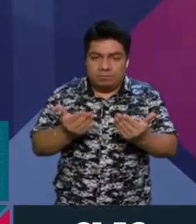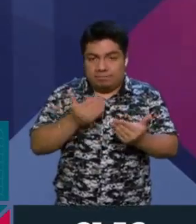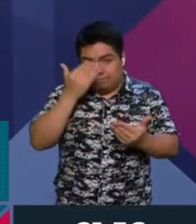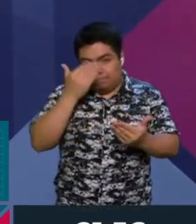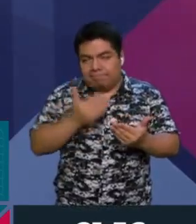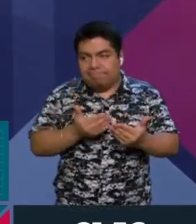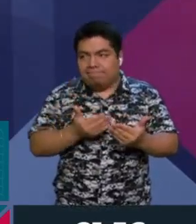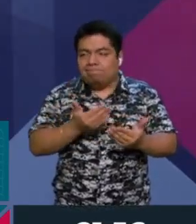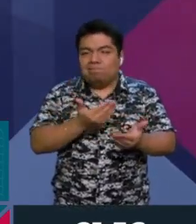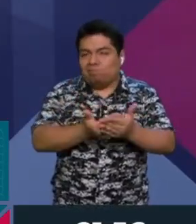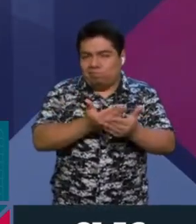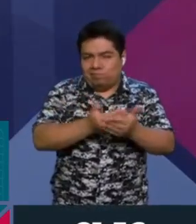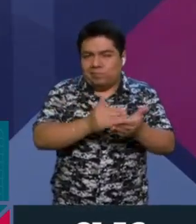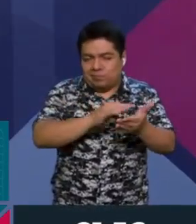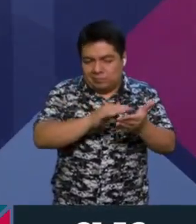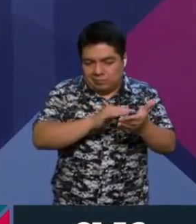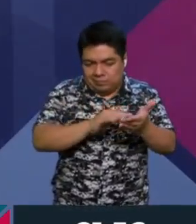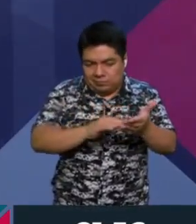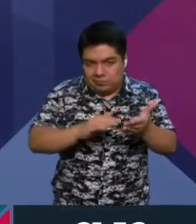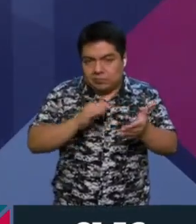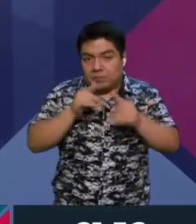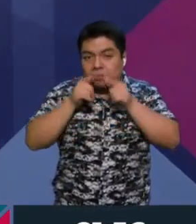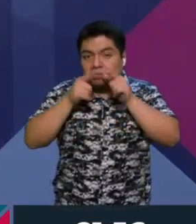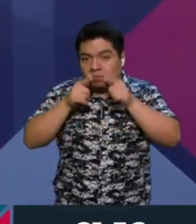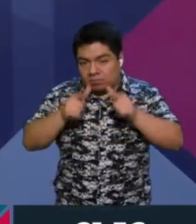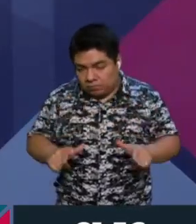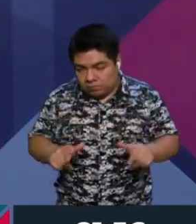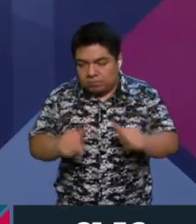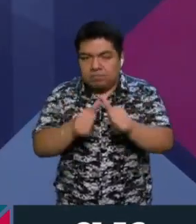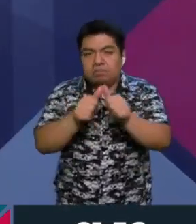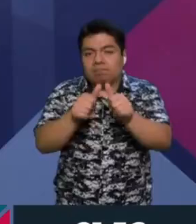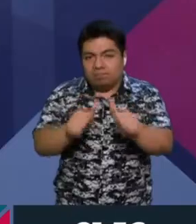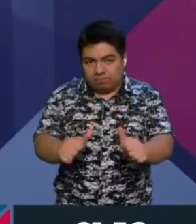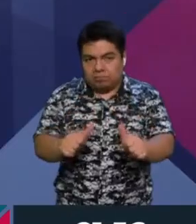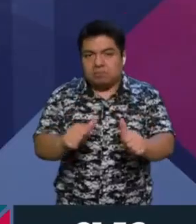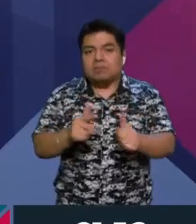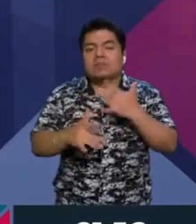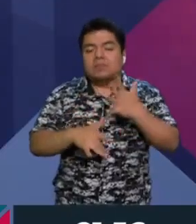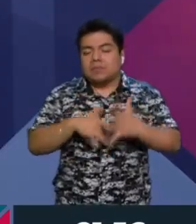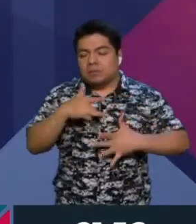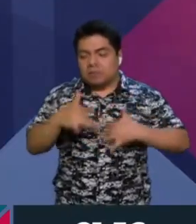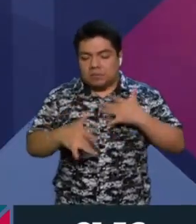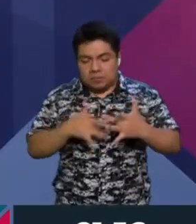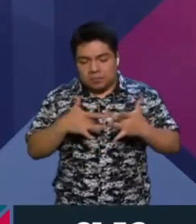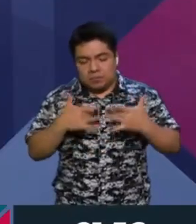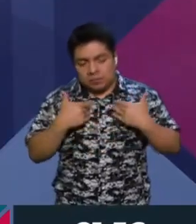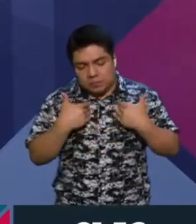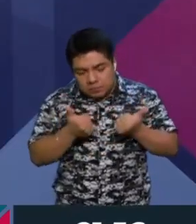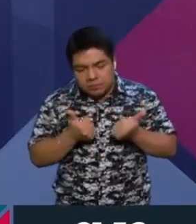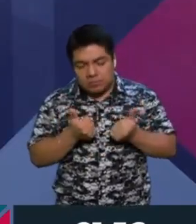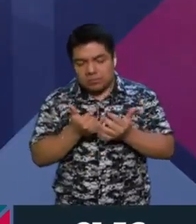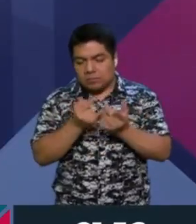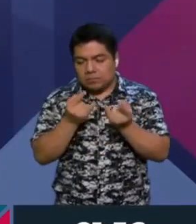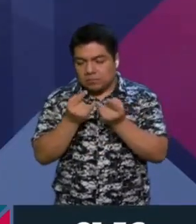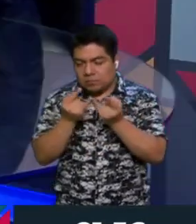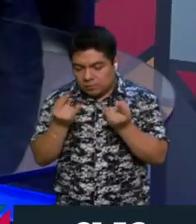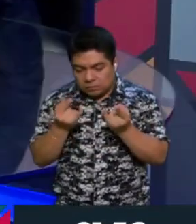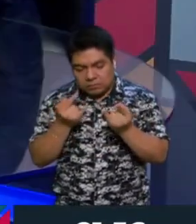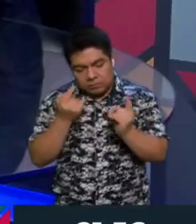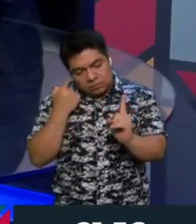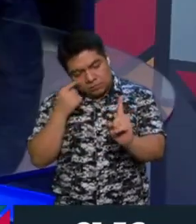La literatura, el arte en general, nos permiten entender, comprender los hechos de una manera singular. Bueno, al final de